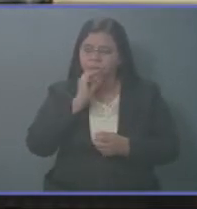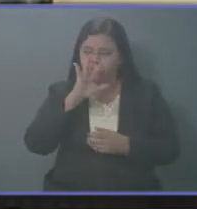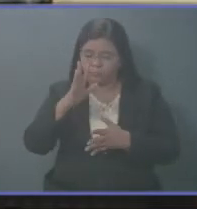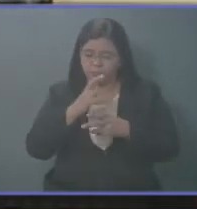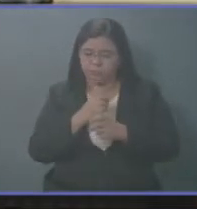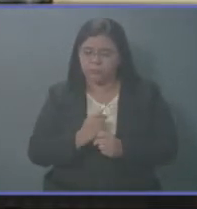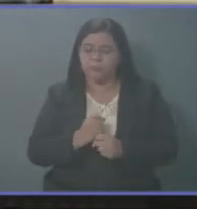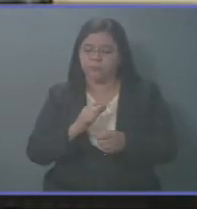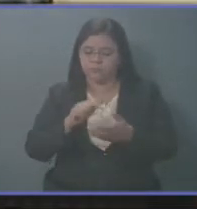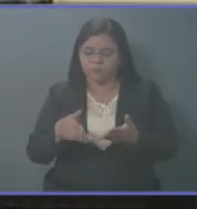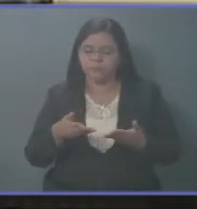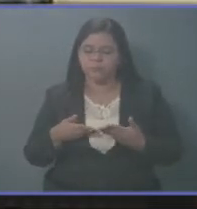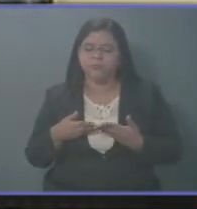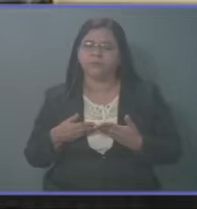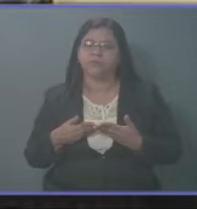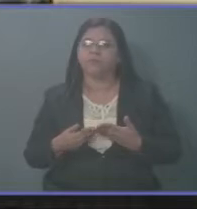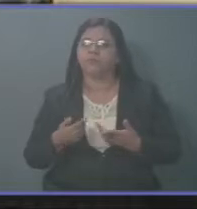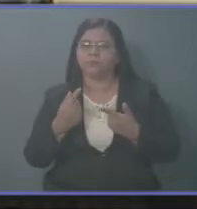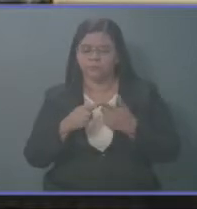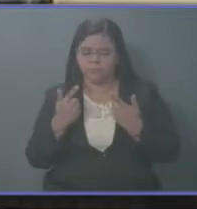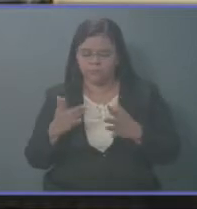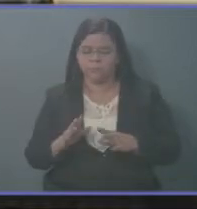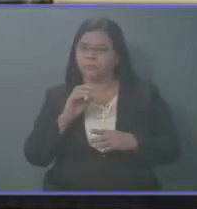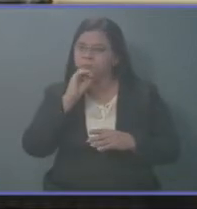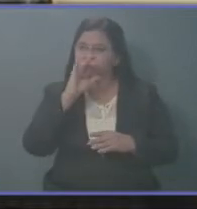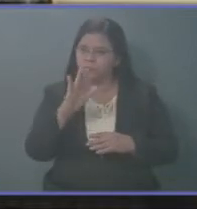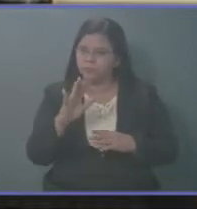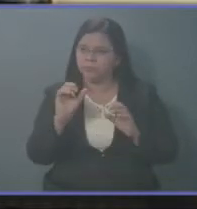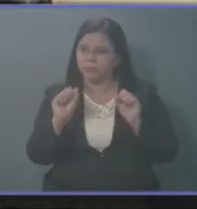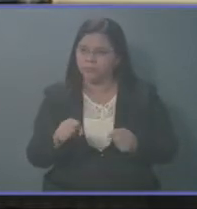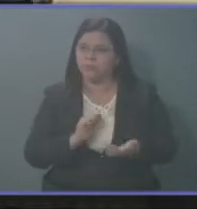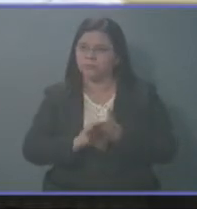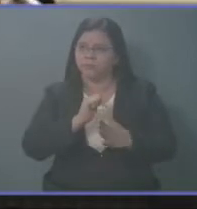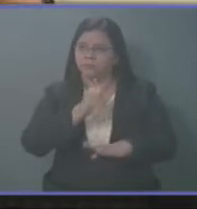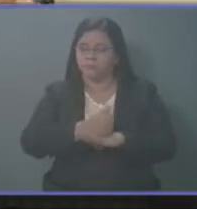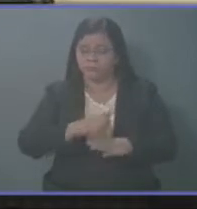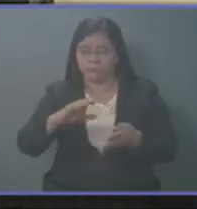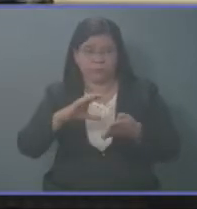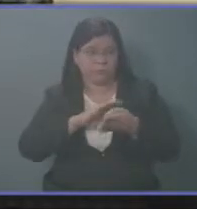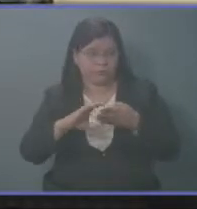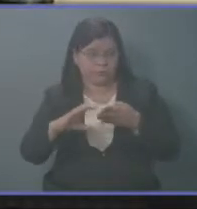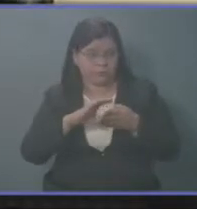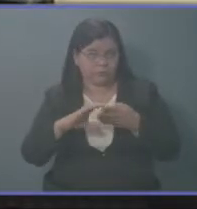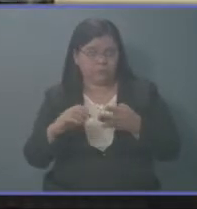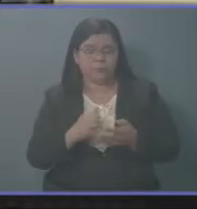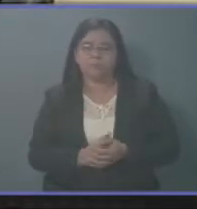a lo cual la jurisprudencia constitucional ha hecho alusión para determinar el contexto de la citada